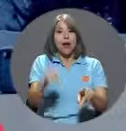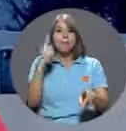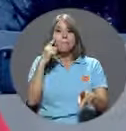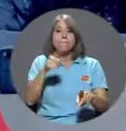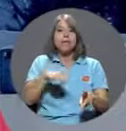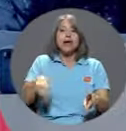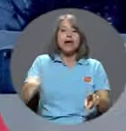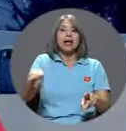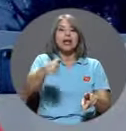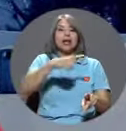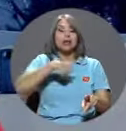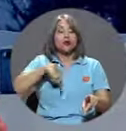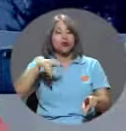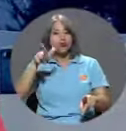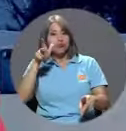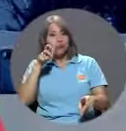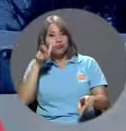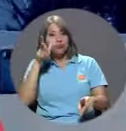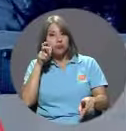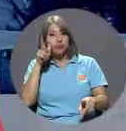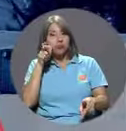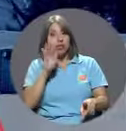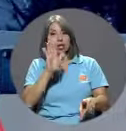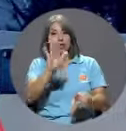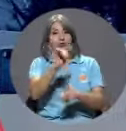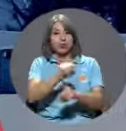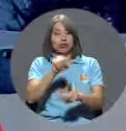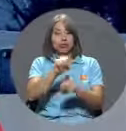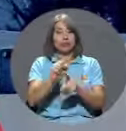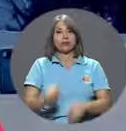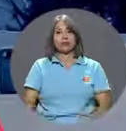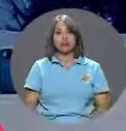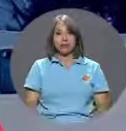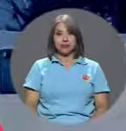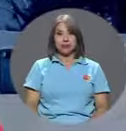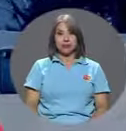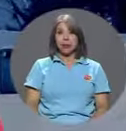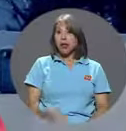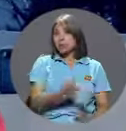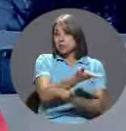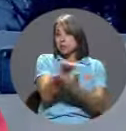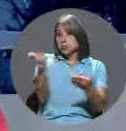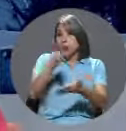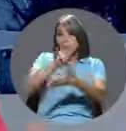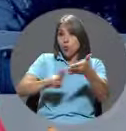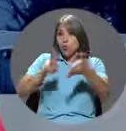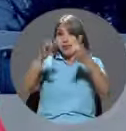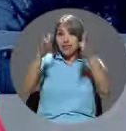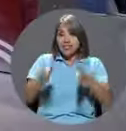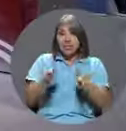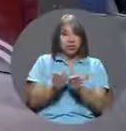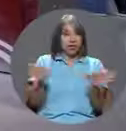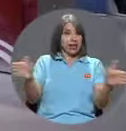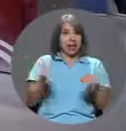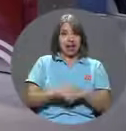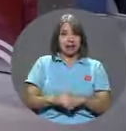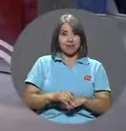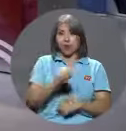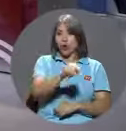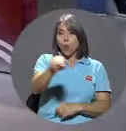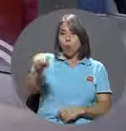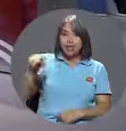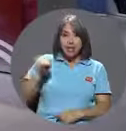hacer esos primeros escuchas en esas situaciones, ¿verdad? Y los universitarios en general, los